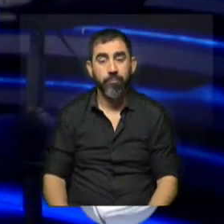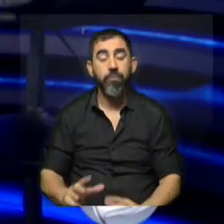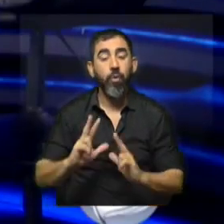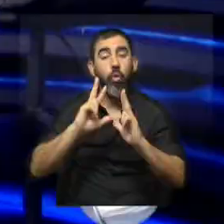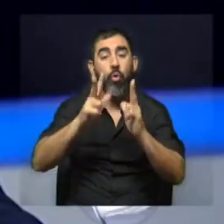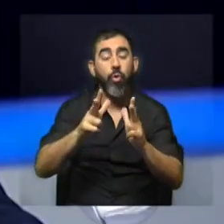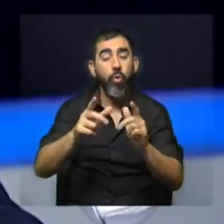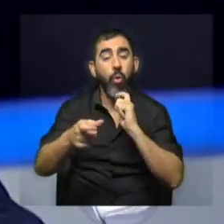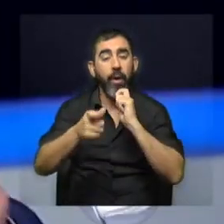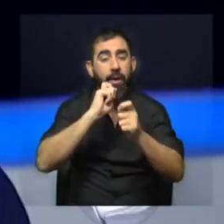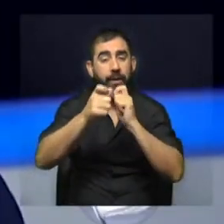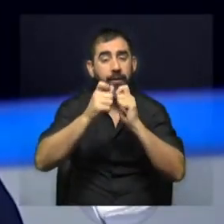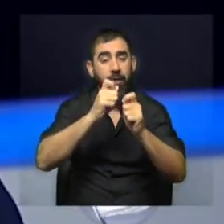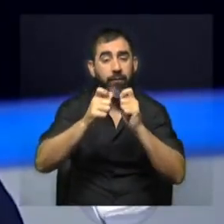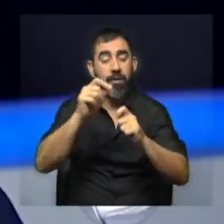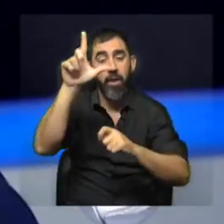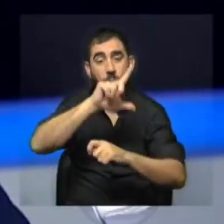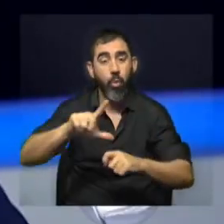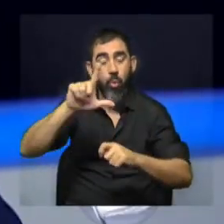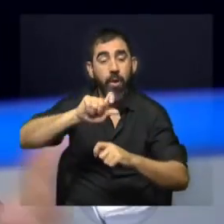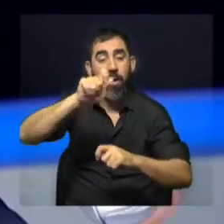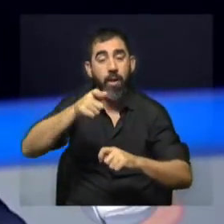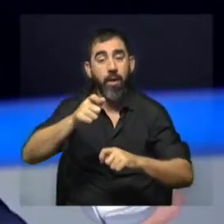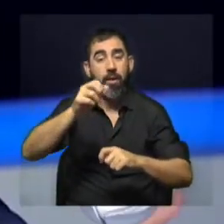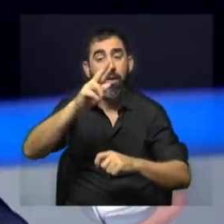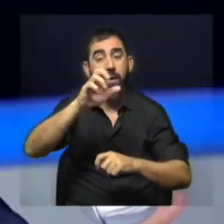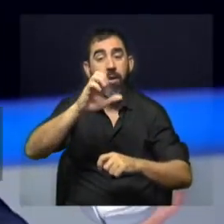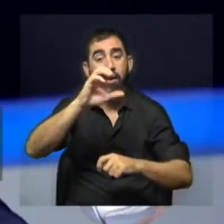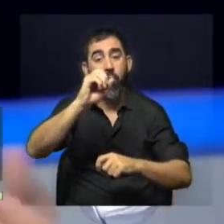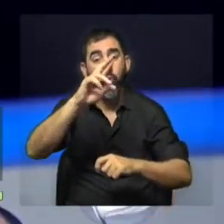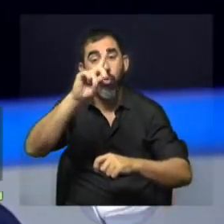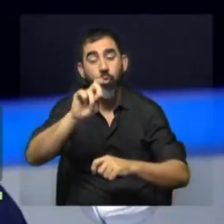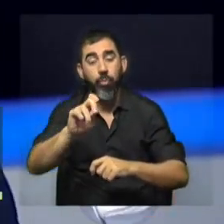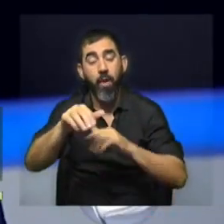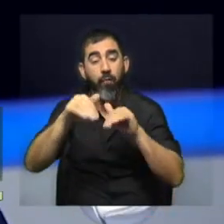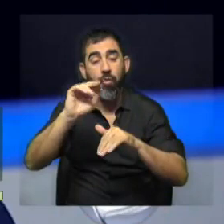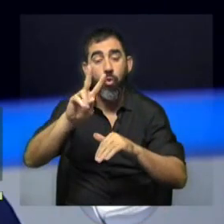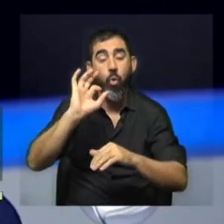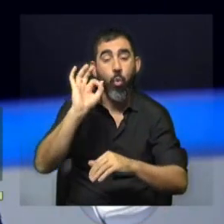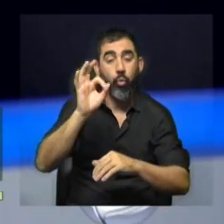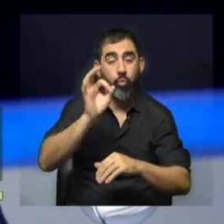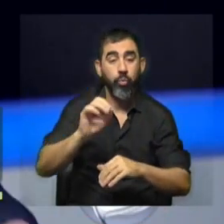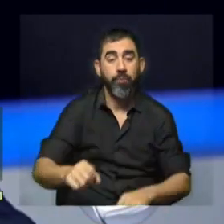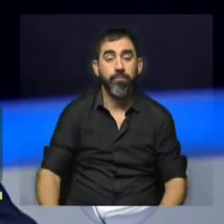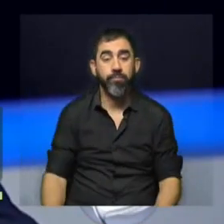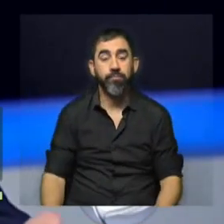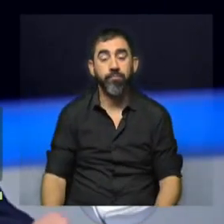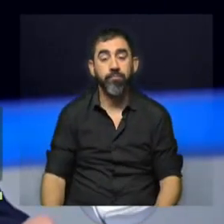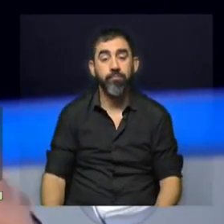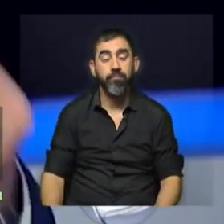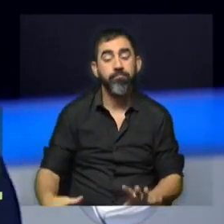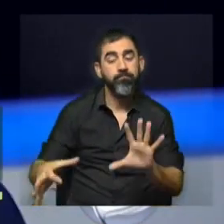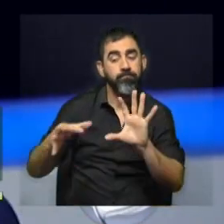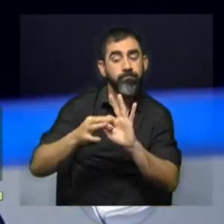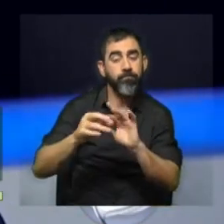Bolsonaro fueron durante una entrevista concedida este lunes al canal de televisión Record de cara a los comicios del 2 de octubre. El mandatario vinculó así